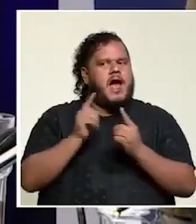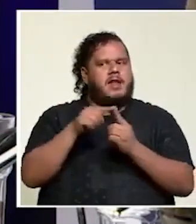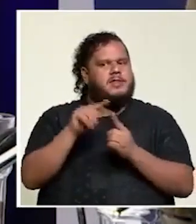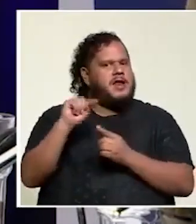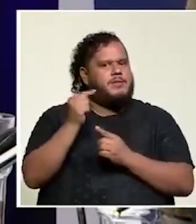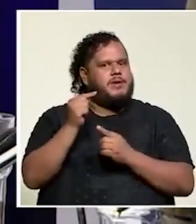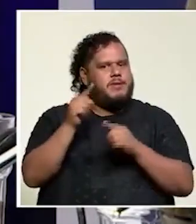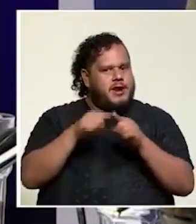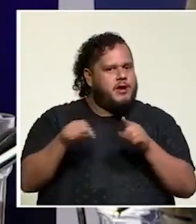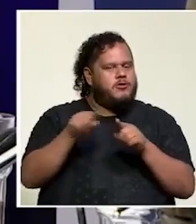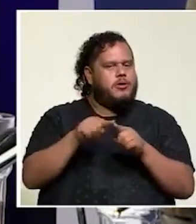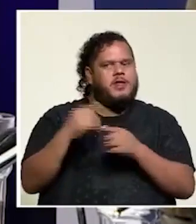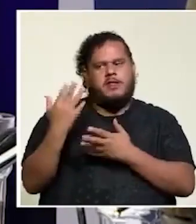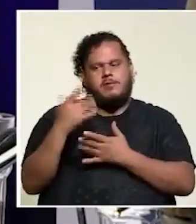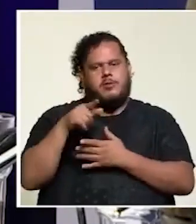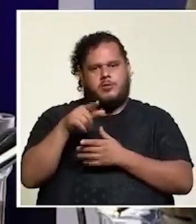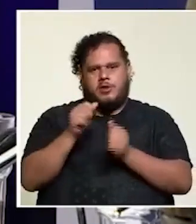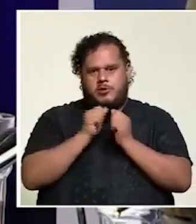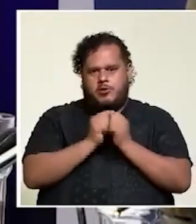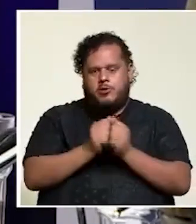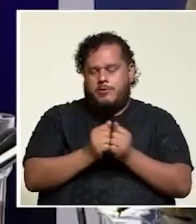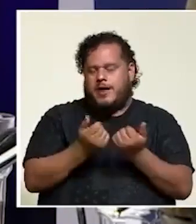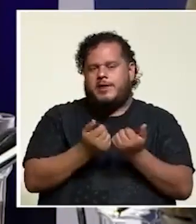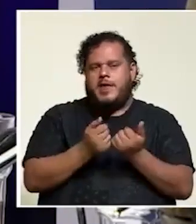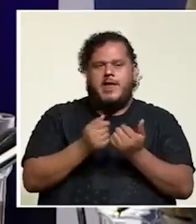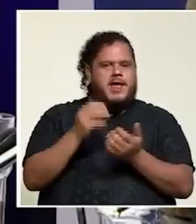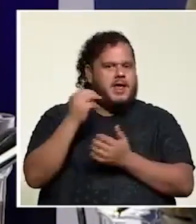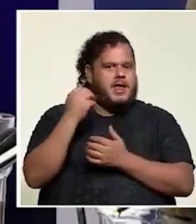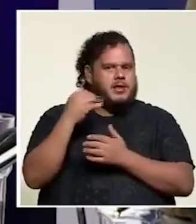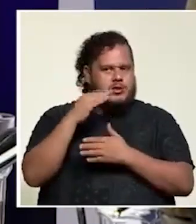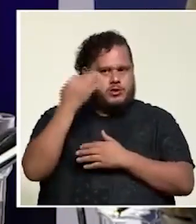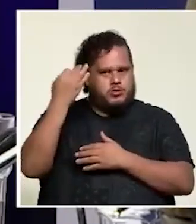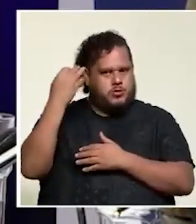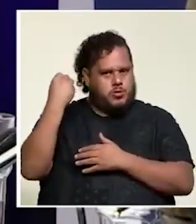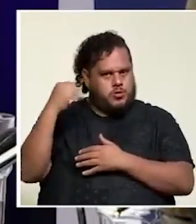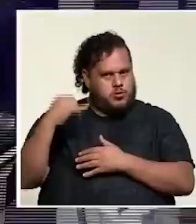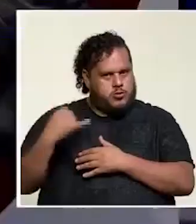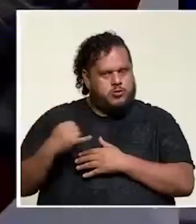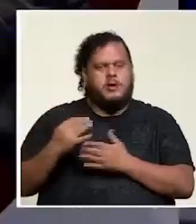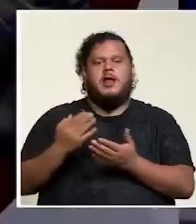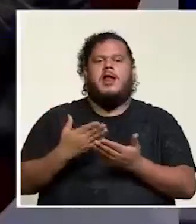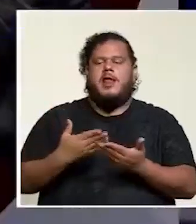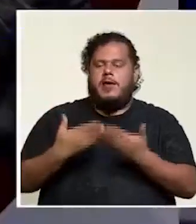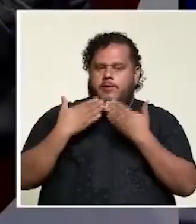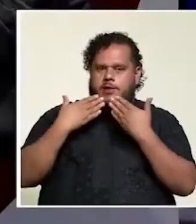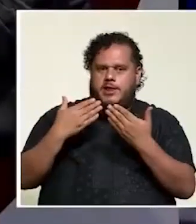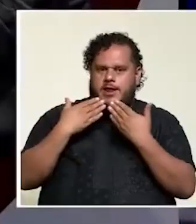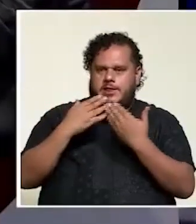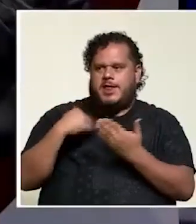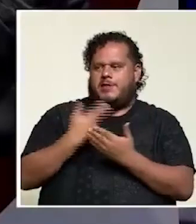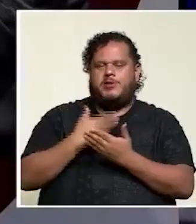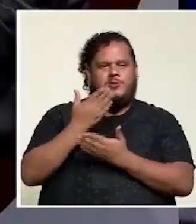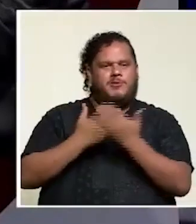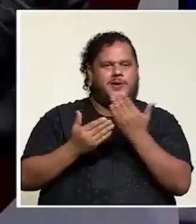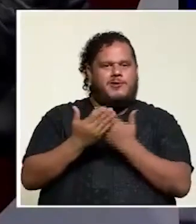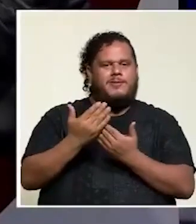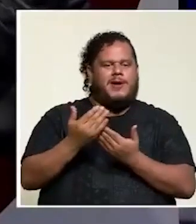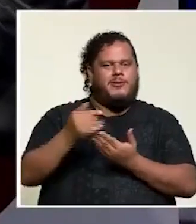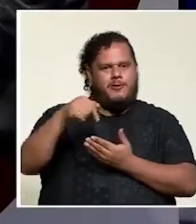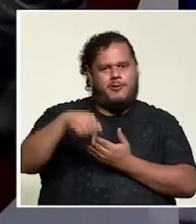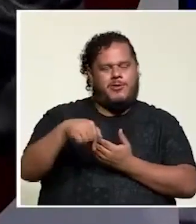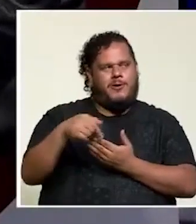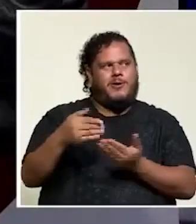ronda. Esperamos que nos acompañen todos los miércoles. Le doy la bienvenida a Eliezer Feinza, que es nuestro mano a mano de esta noche.